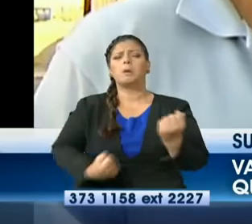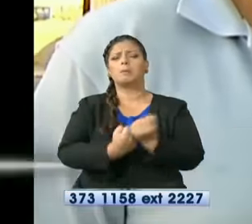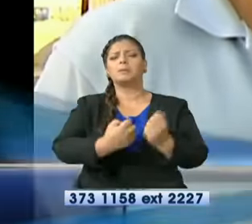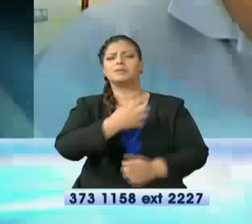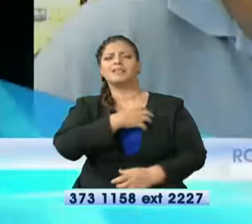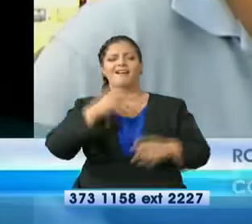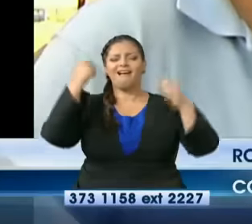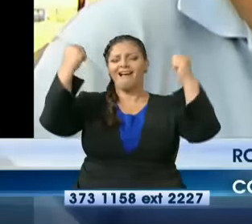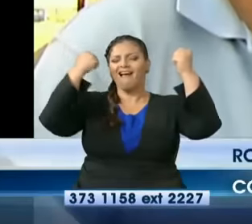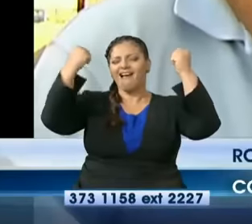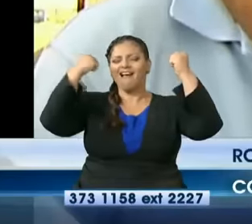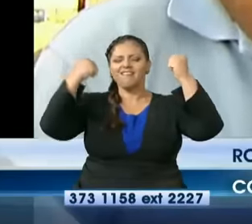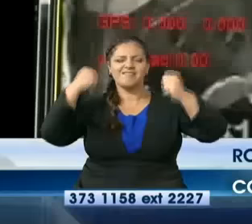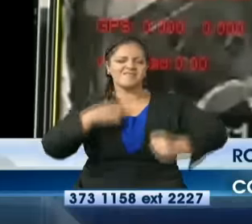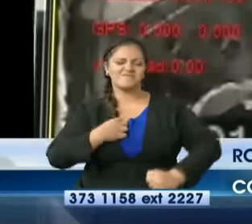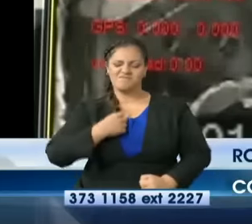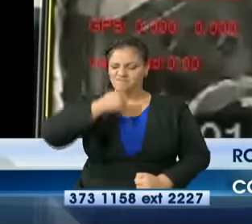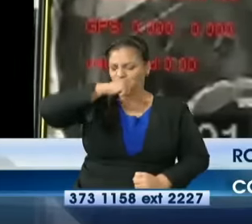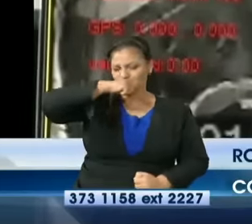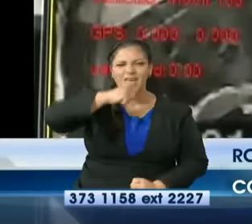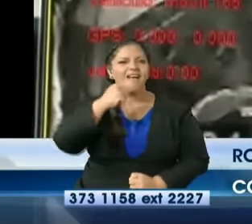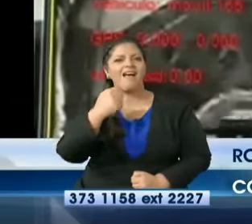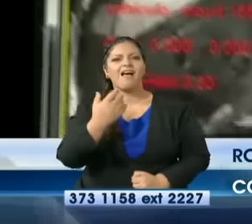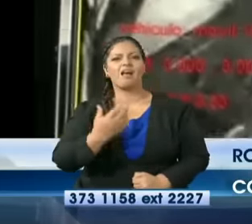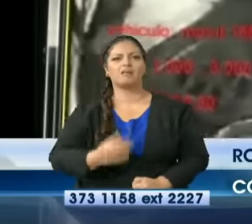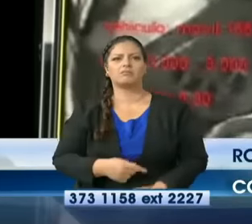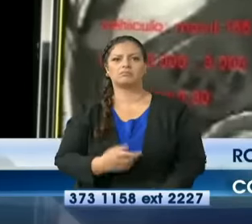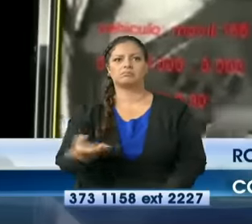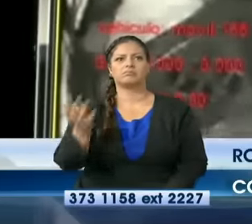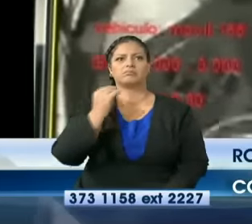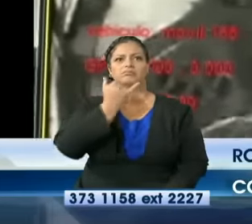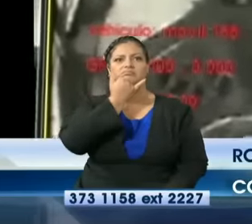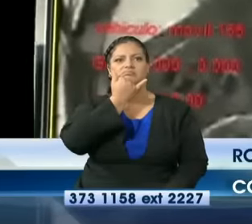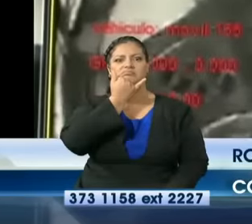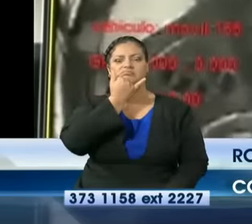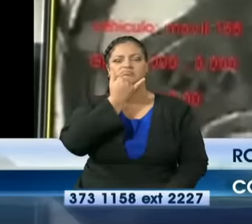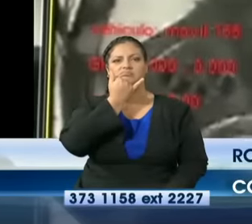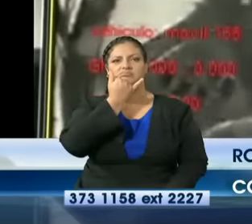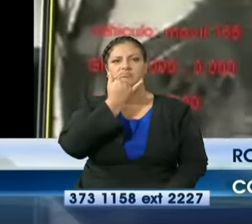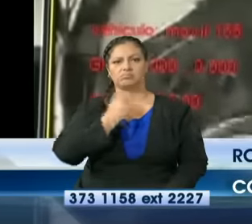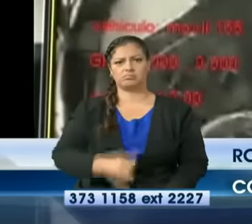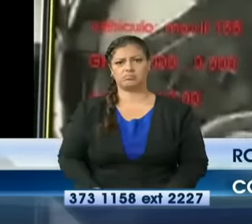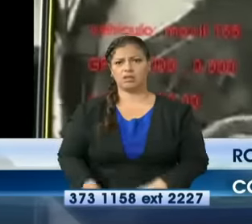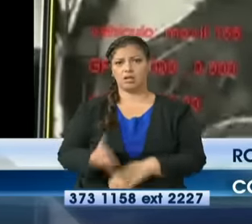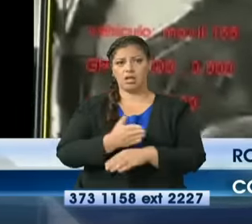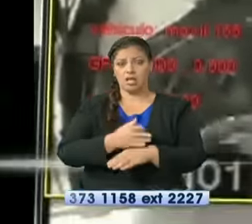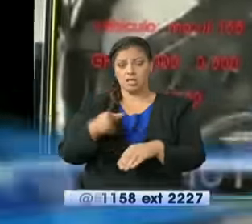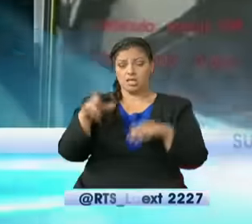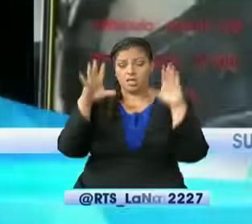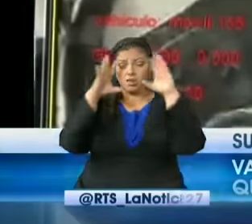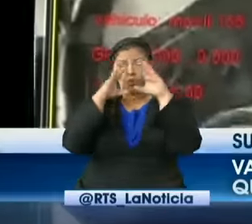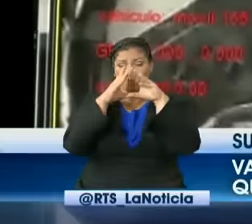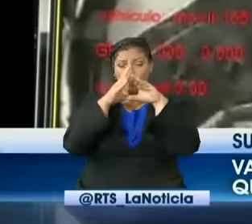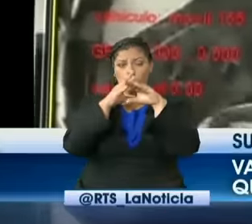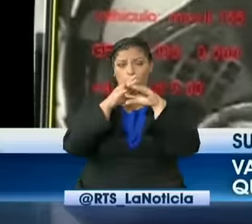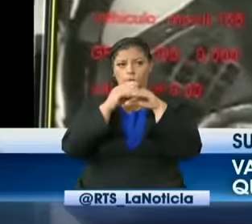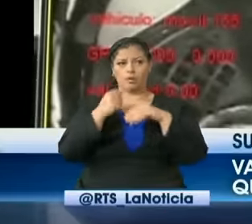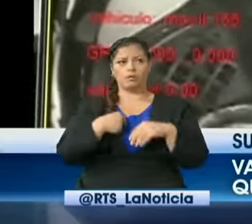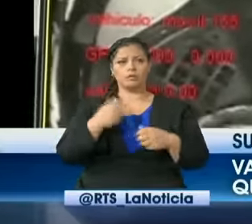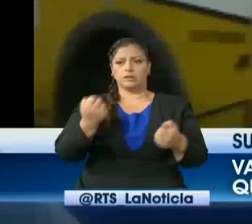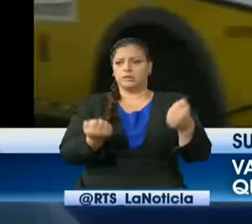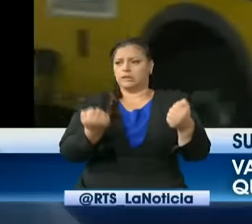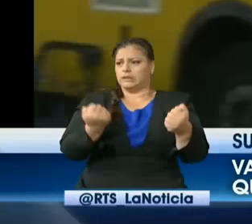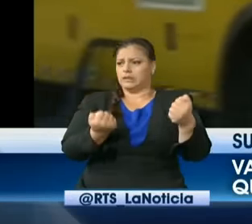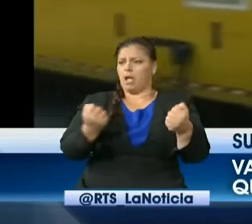allí, donde estaban escondidos. Yo ya salía normalmente y comenzaron a lanzar piedras. Casualmente al otro compañero se le llevaron hasta la